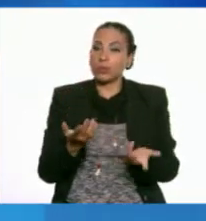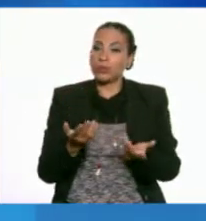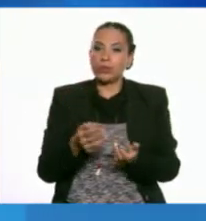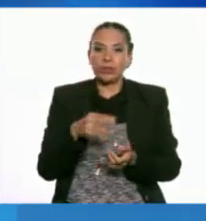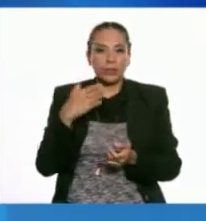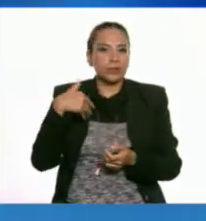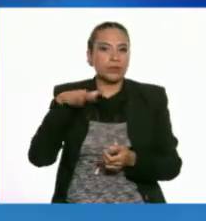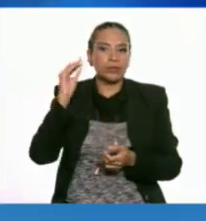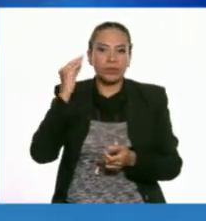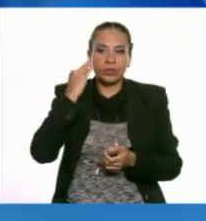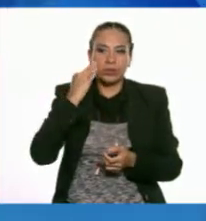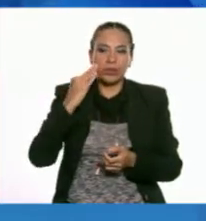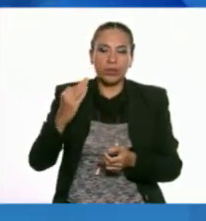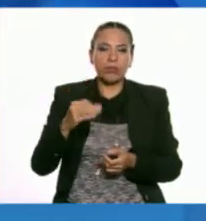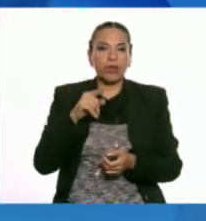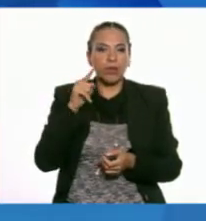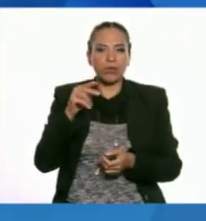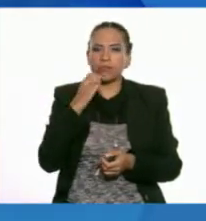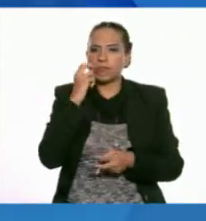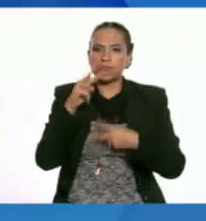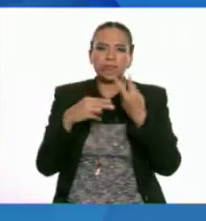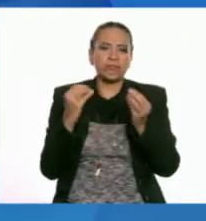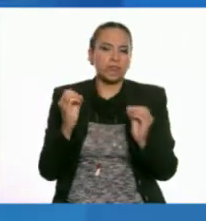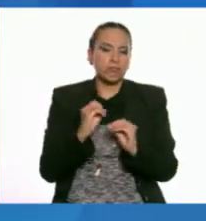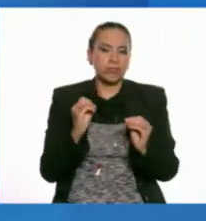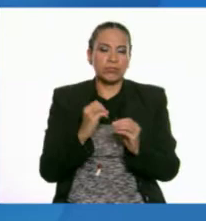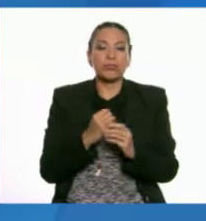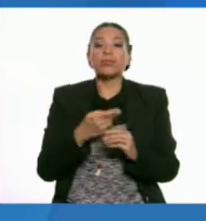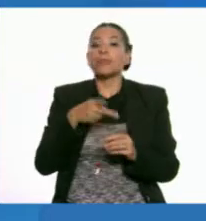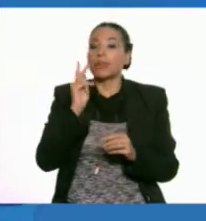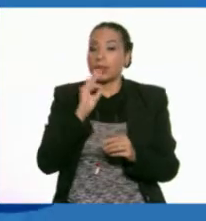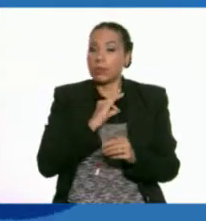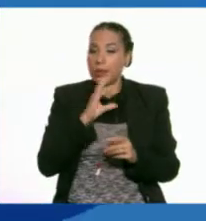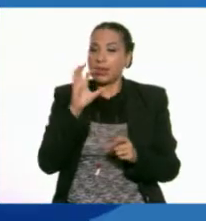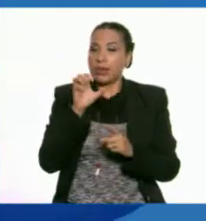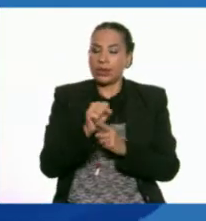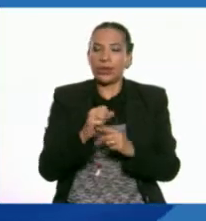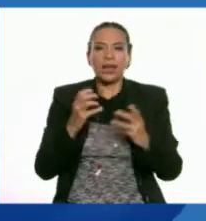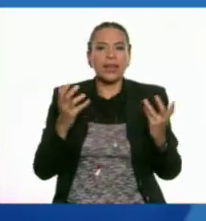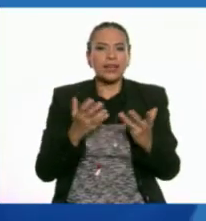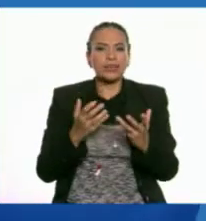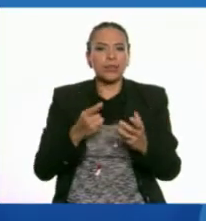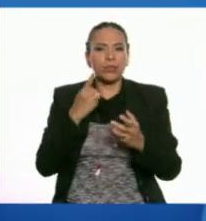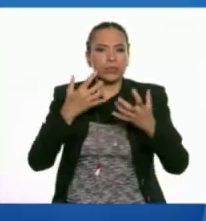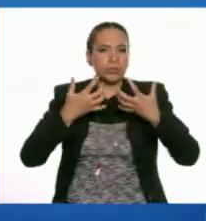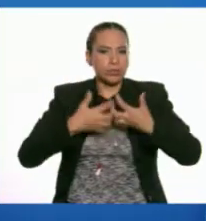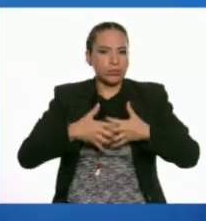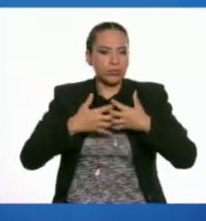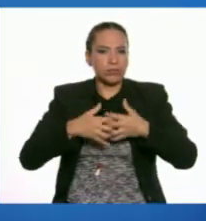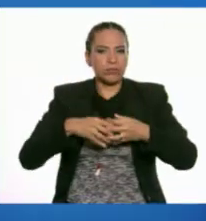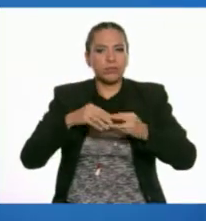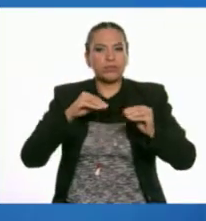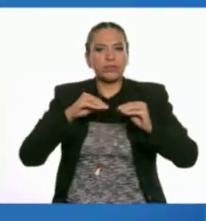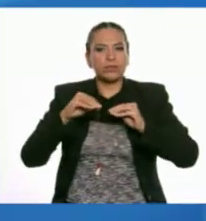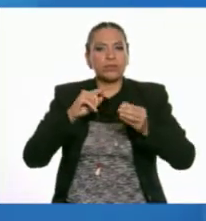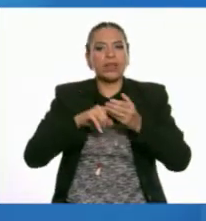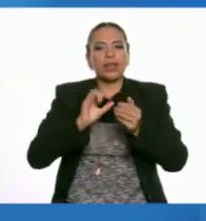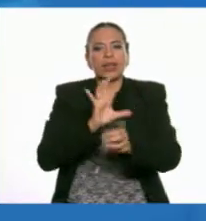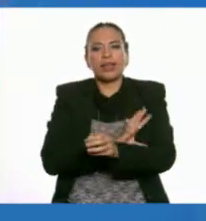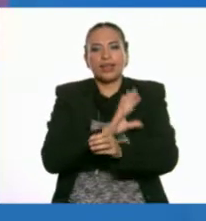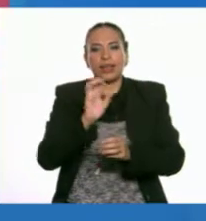También fue hace mucho tiempo. Es decir, él no fue a la escuela, pero logró generar un motor que se moviera por